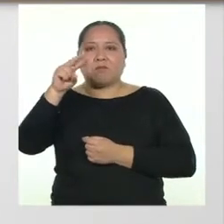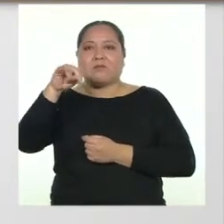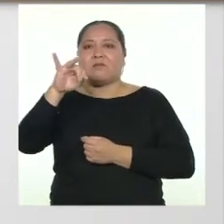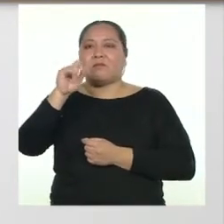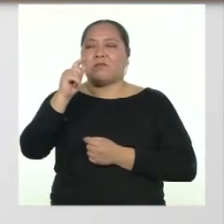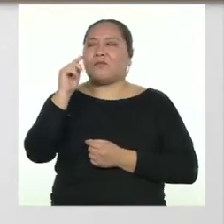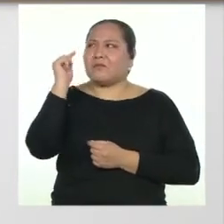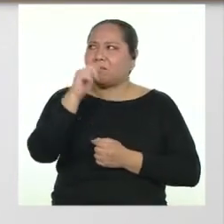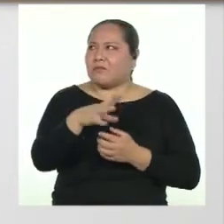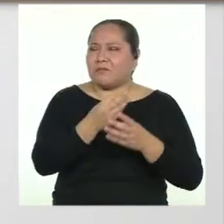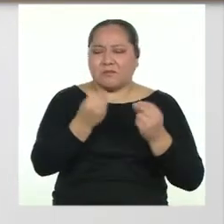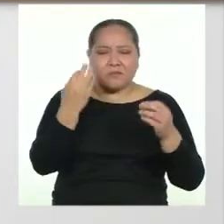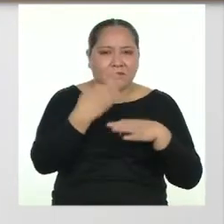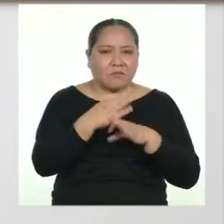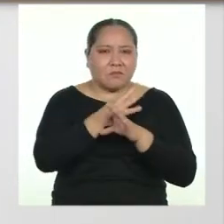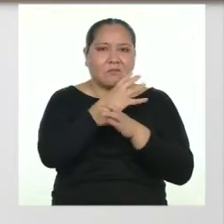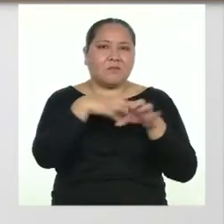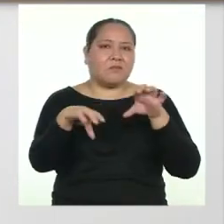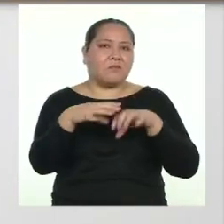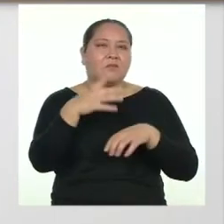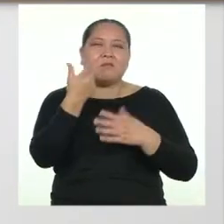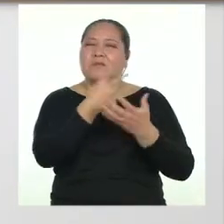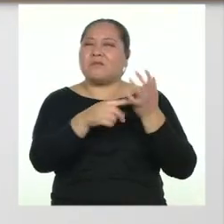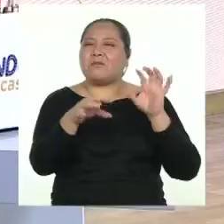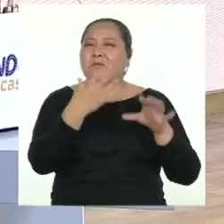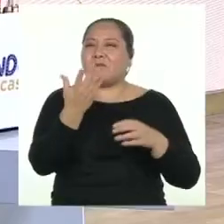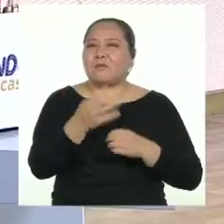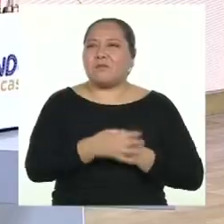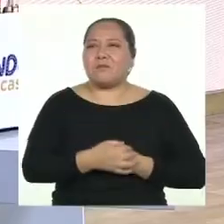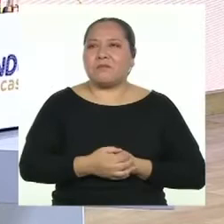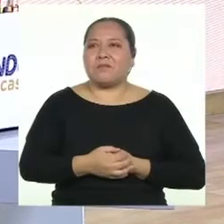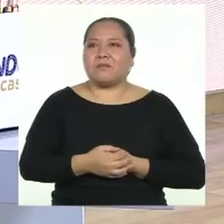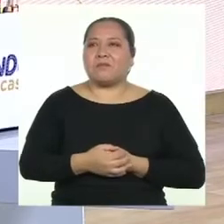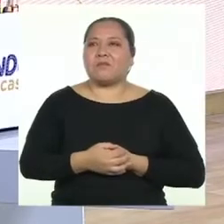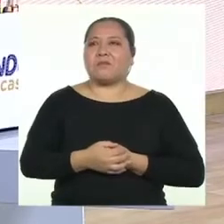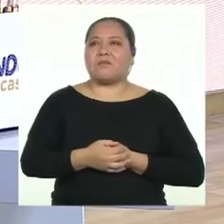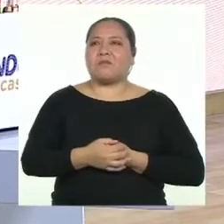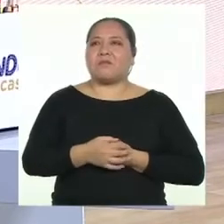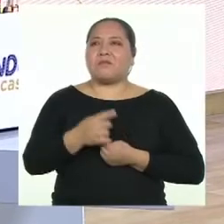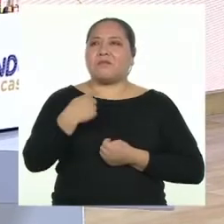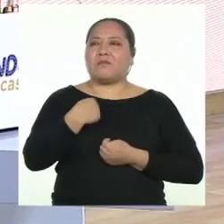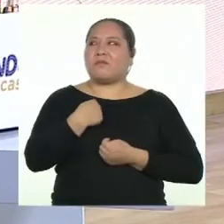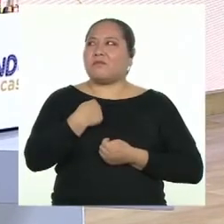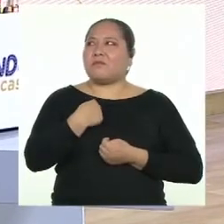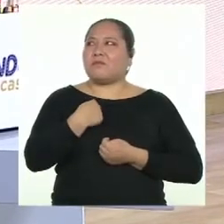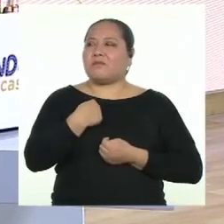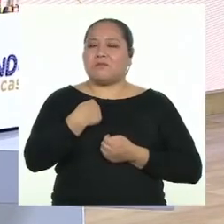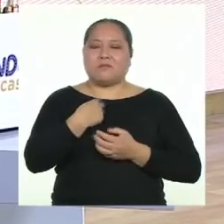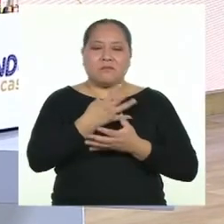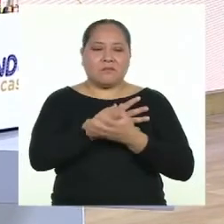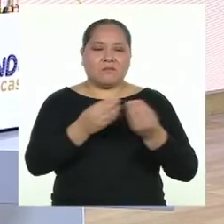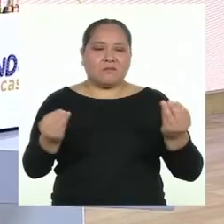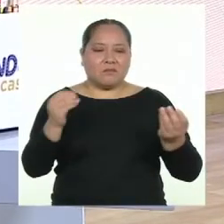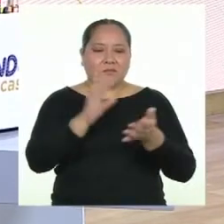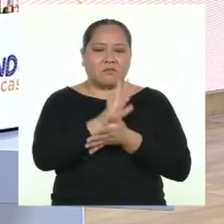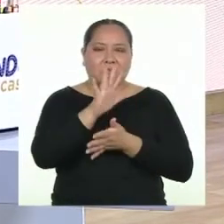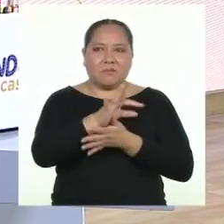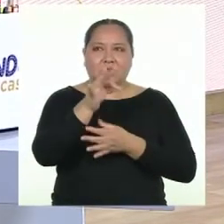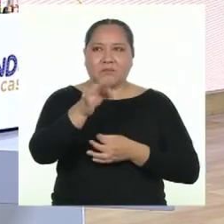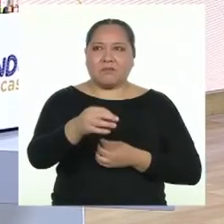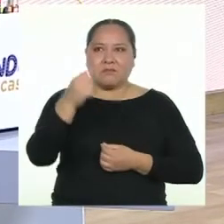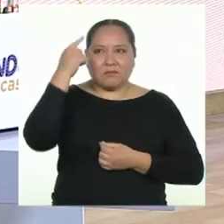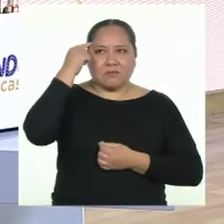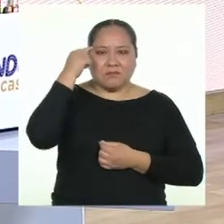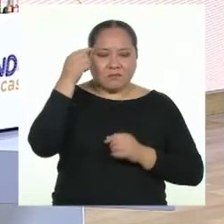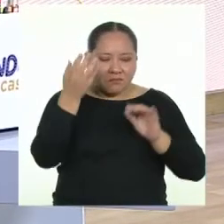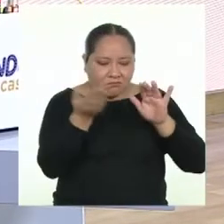varias formas de hacerlo. ¿Qué haces, Jonathan? Es que se me acabó el papel para anotar y pensé que